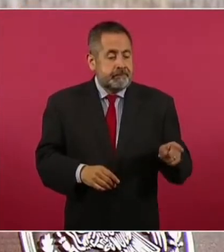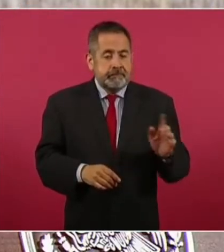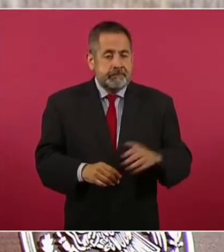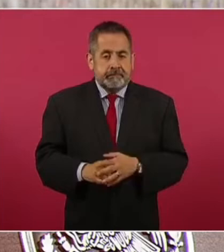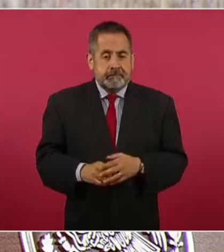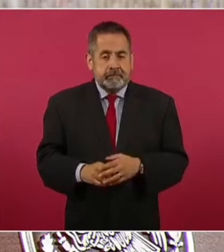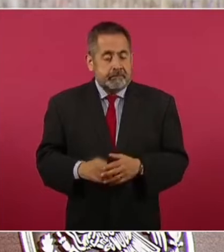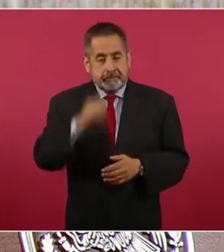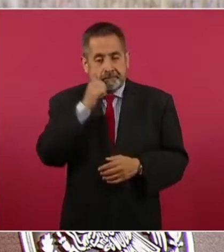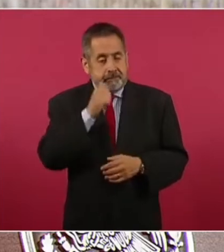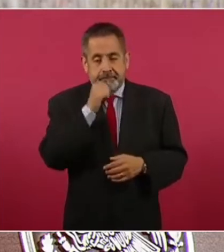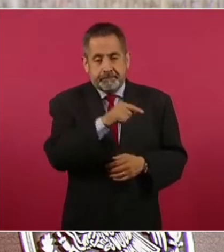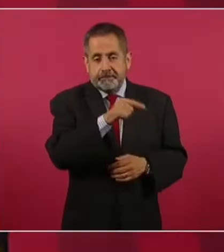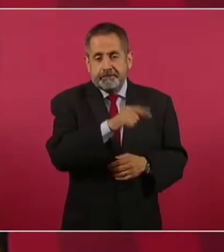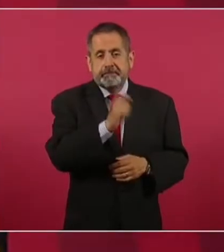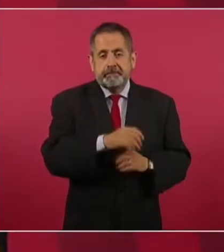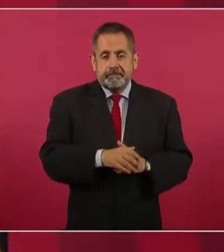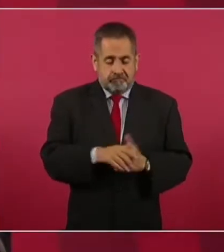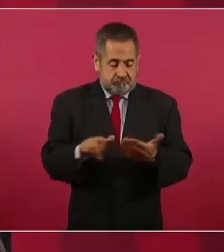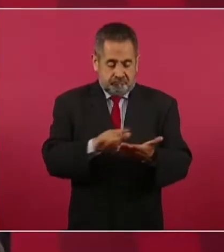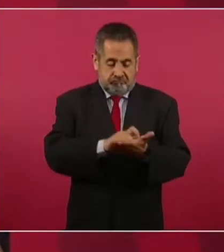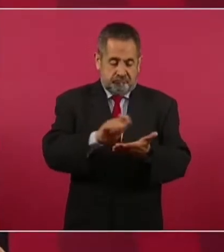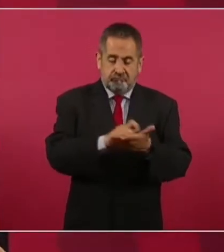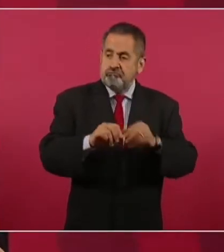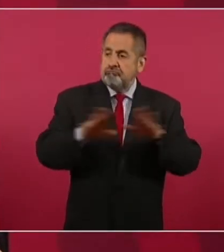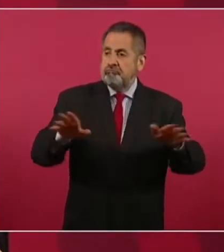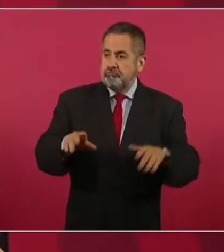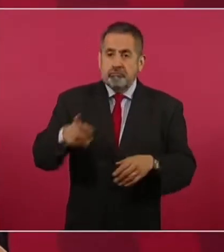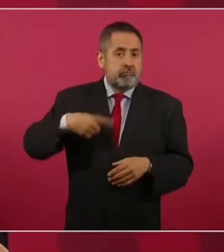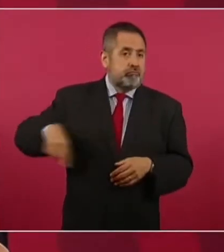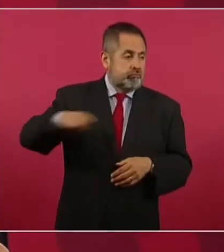era ley lo que escribían.